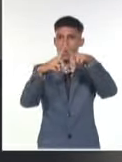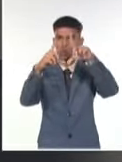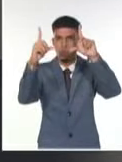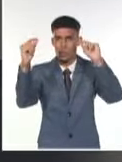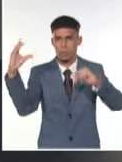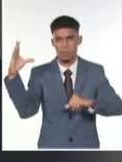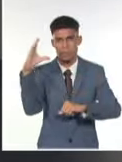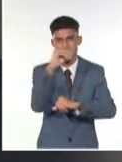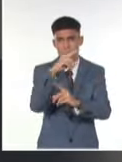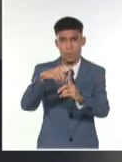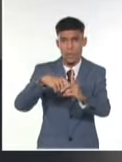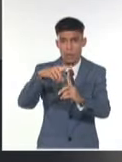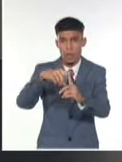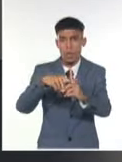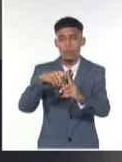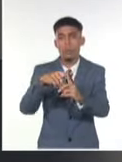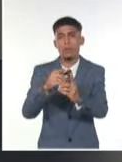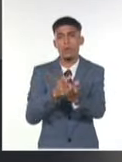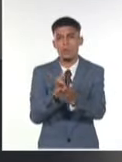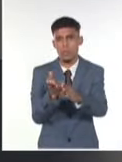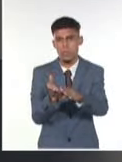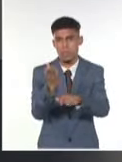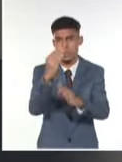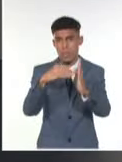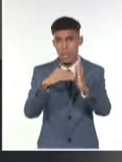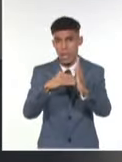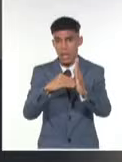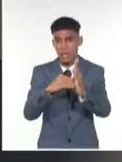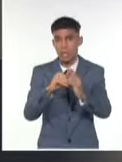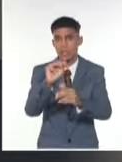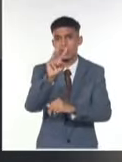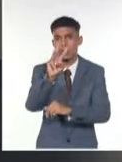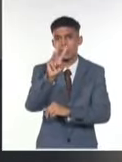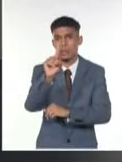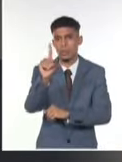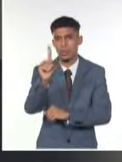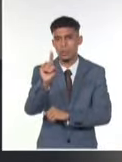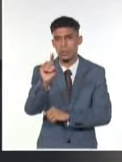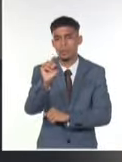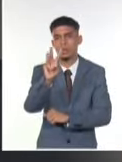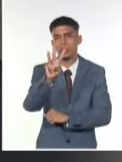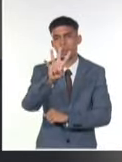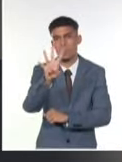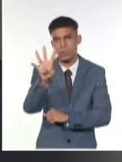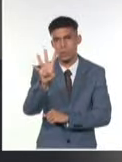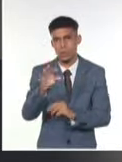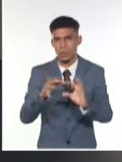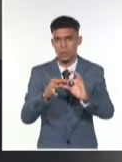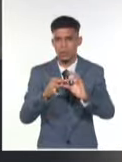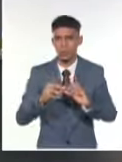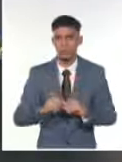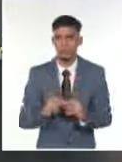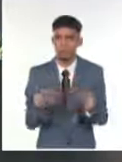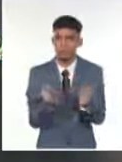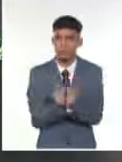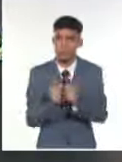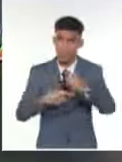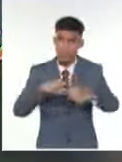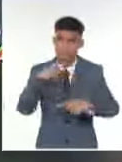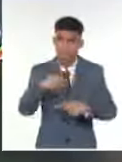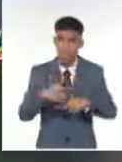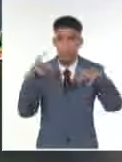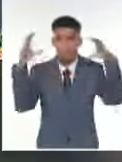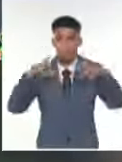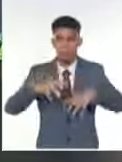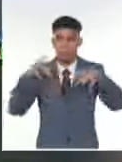temperaturas que se mantienen elevadas. Las máximas en la tarde entre 31 y 34 grados Celsius. En resumen, para mañana, chubascos